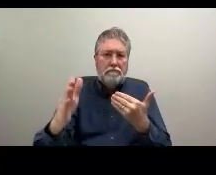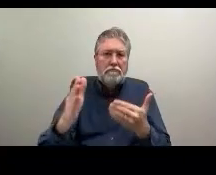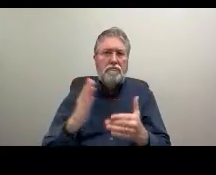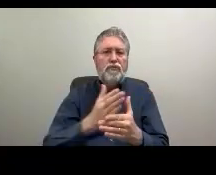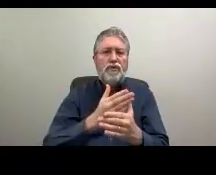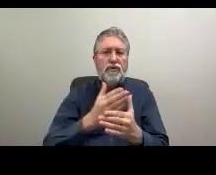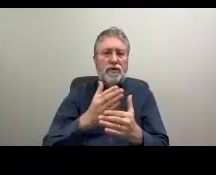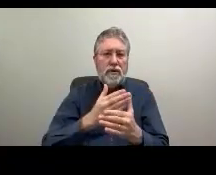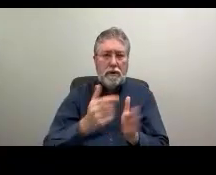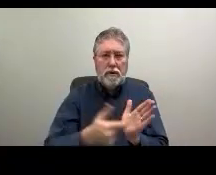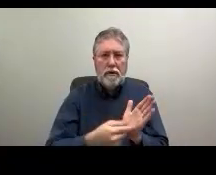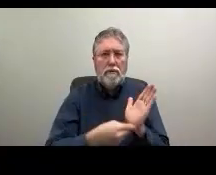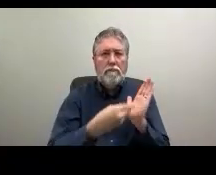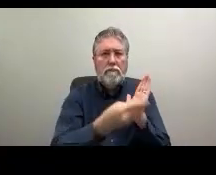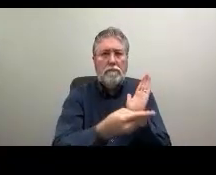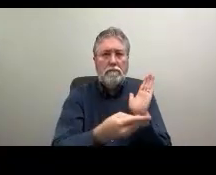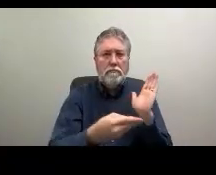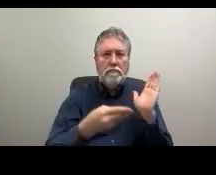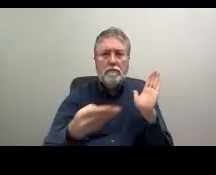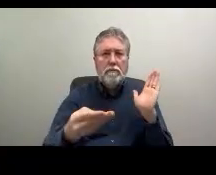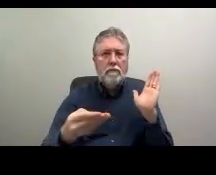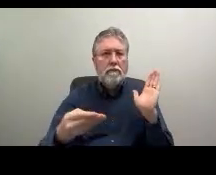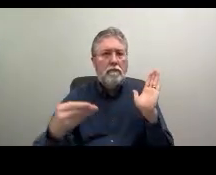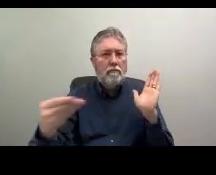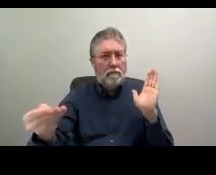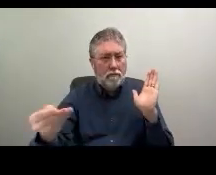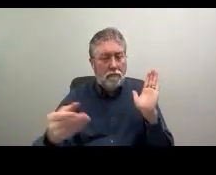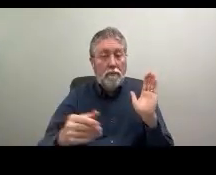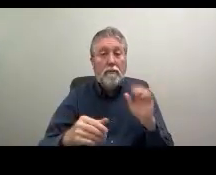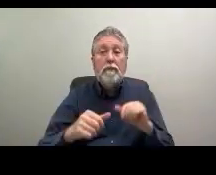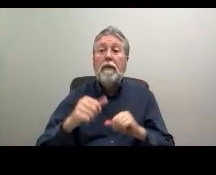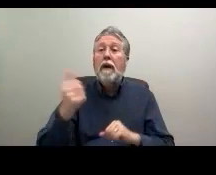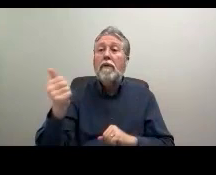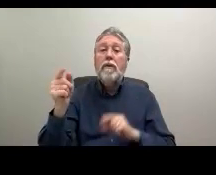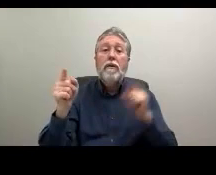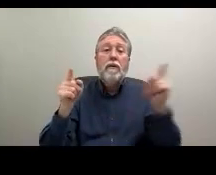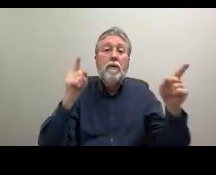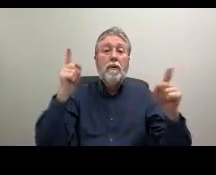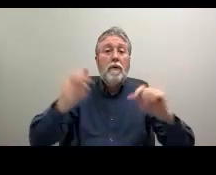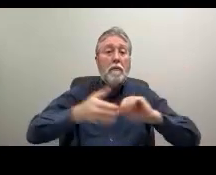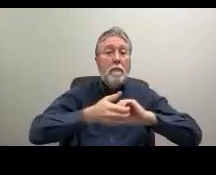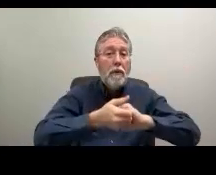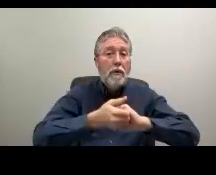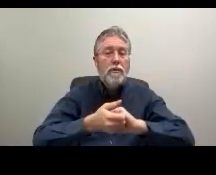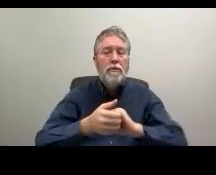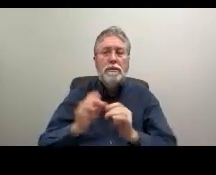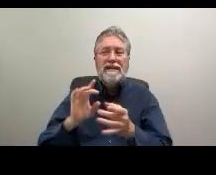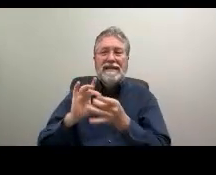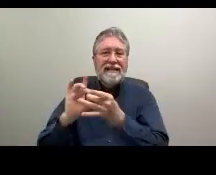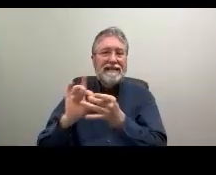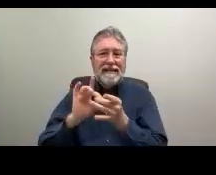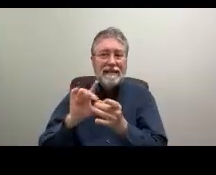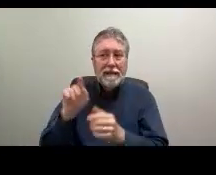para que otros participantes y otras partes de la sociedad puedan aprovechar el valor de la